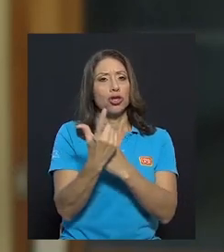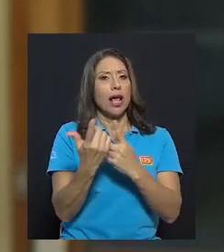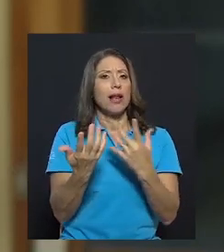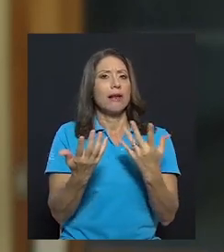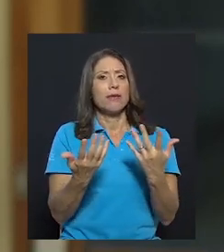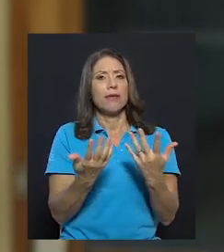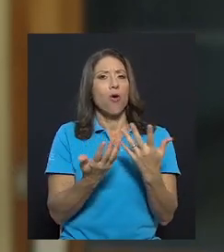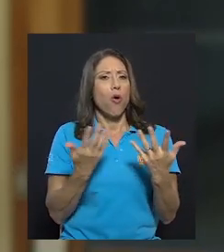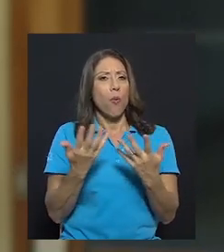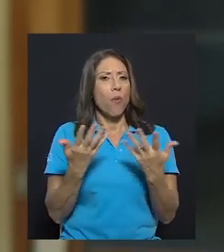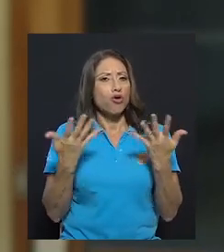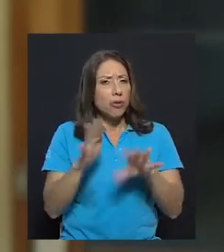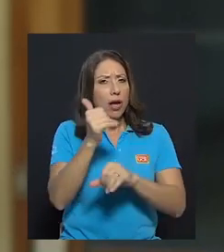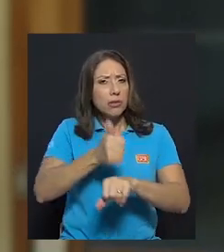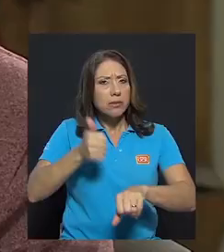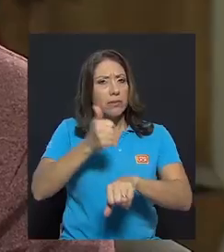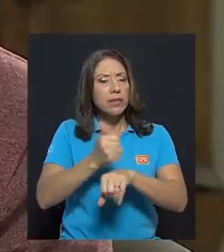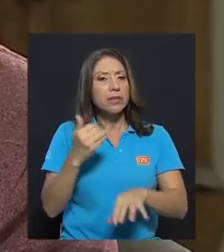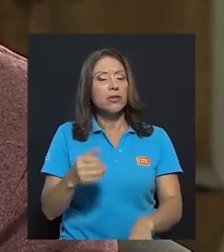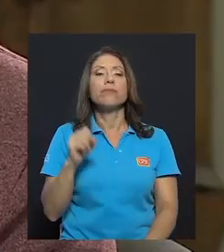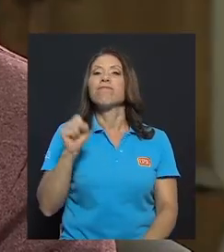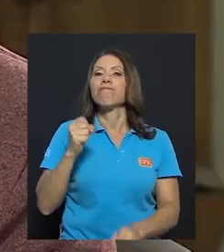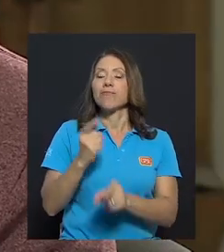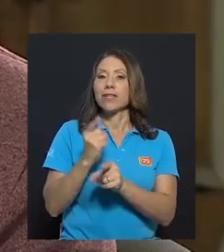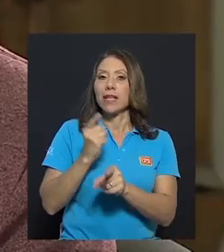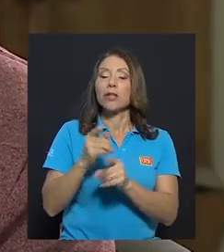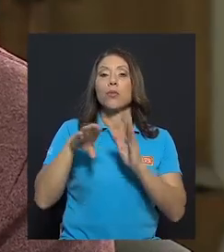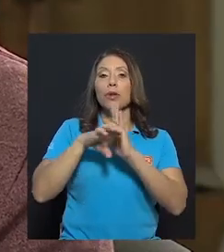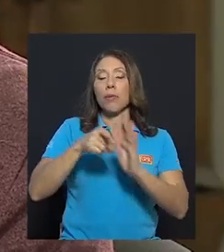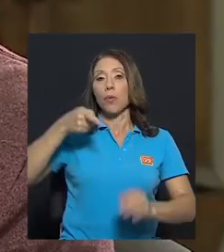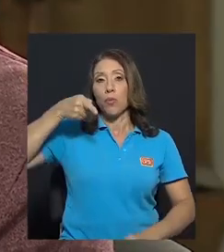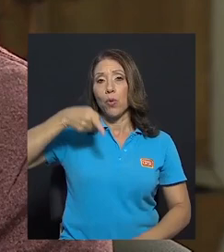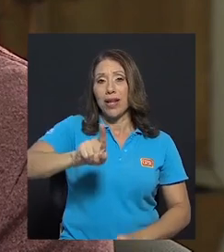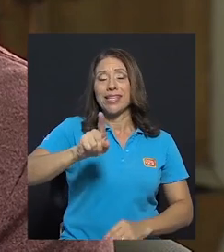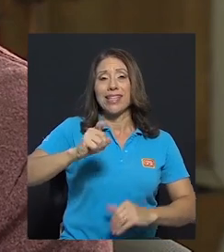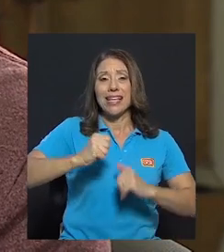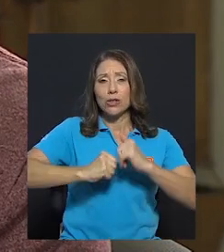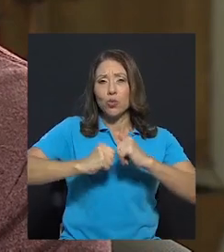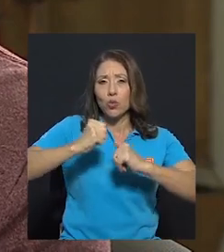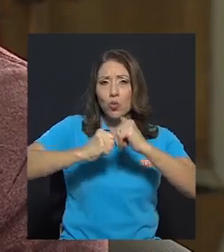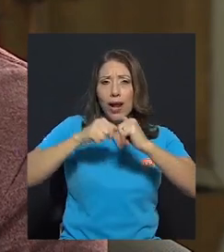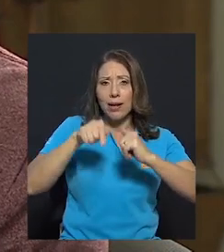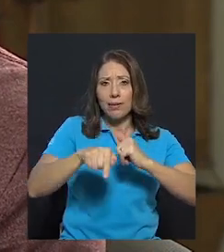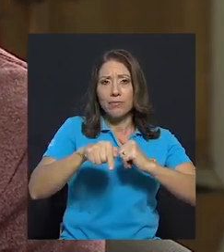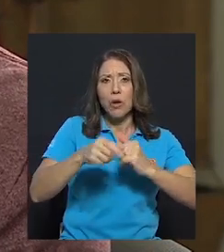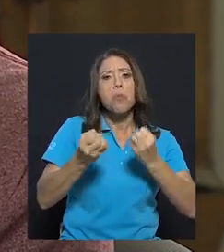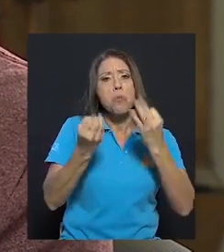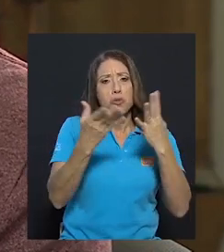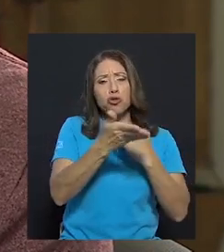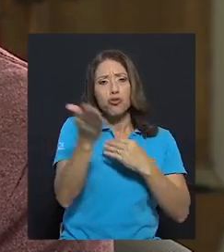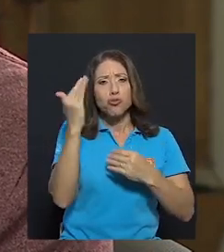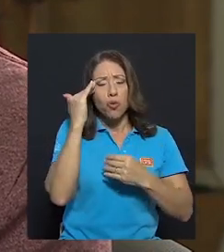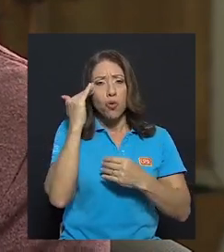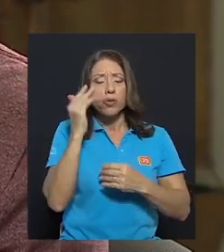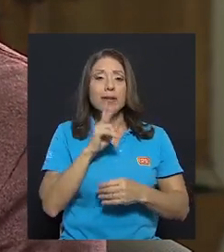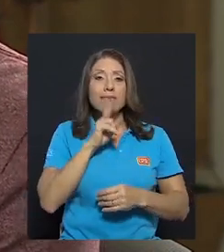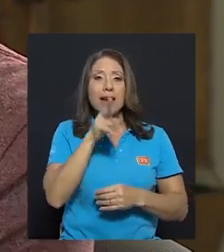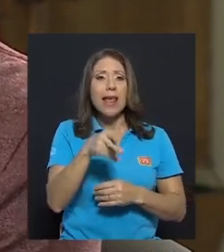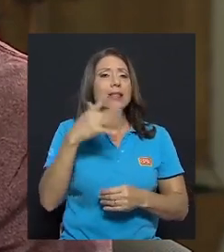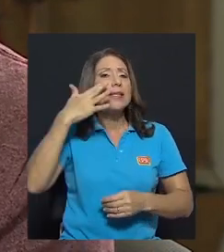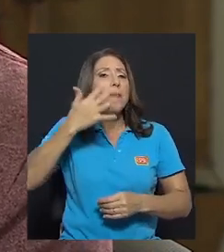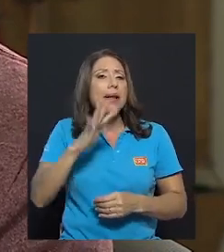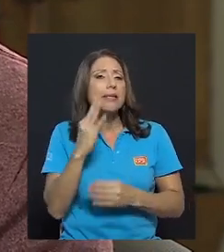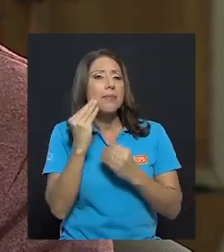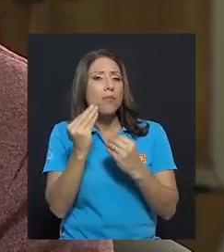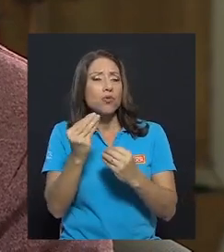estén como ya establecidos? Sí, exacto. Existe, por ejemplo, la violencia estructural, que es como la que muchos conocen, en realidad es